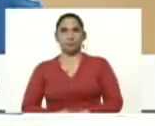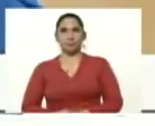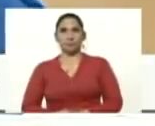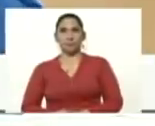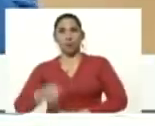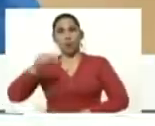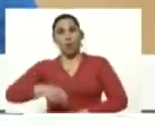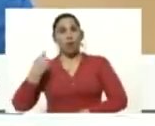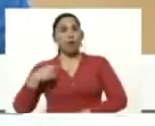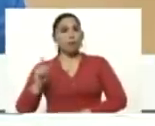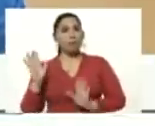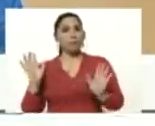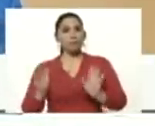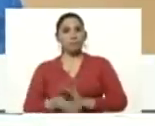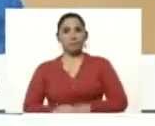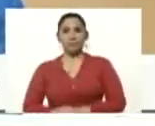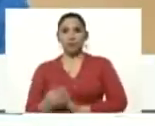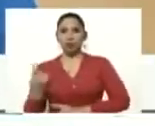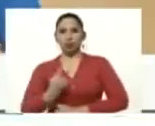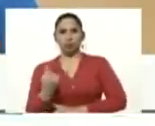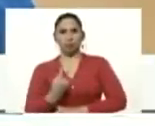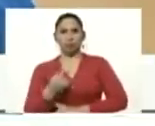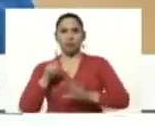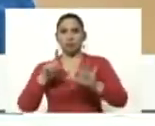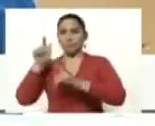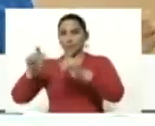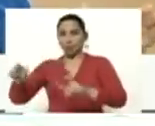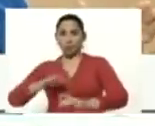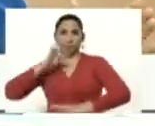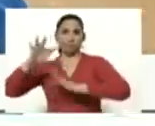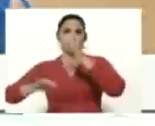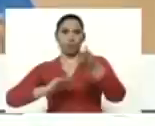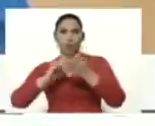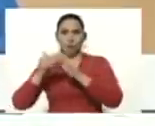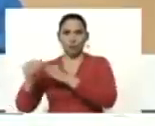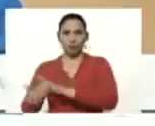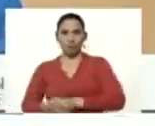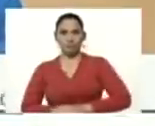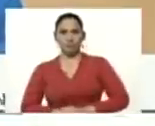Hoy tenemos solamente 6 casos